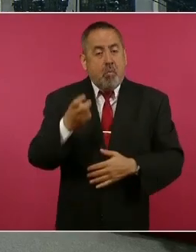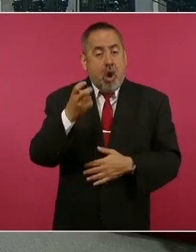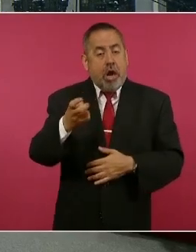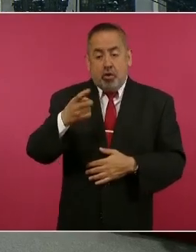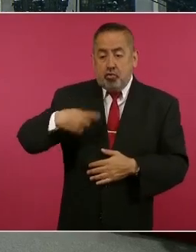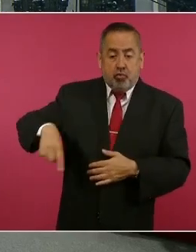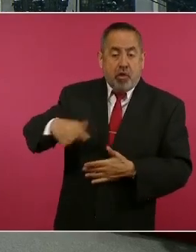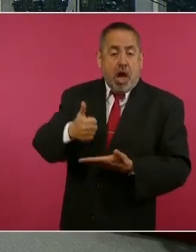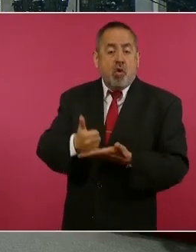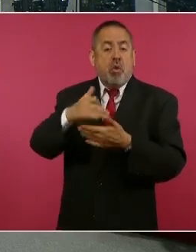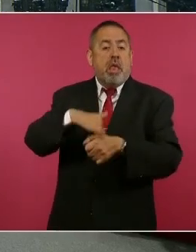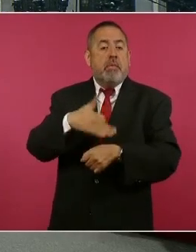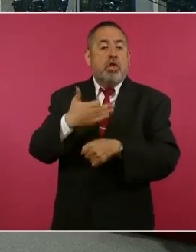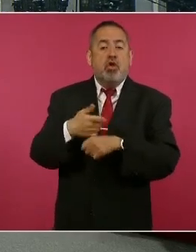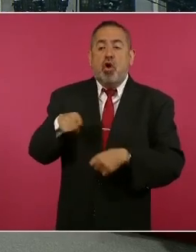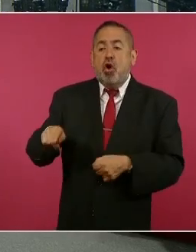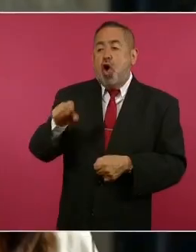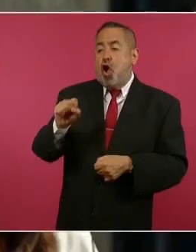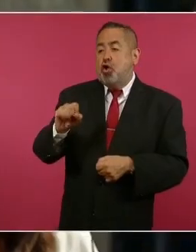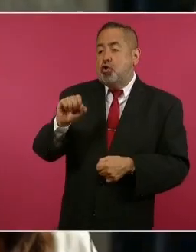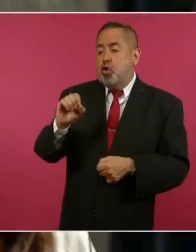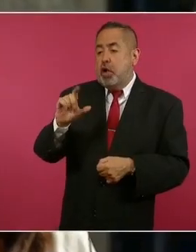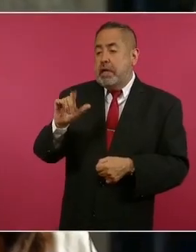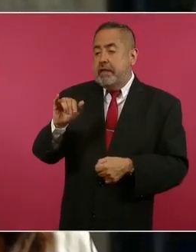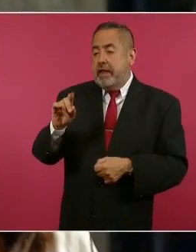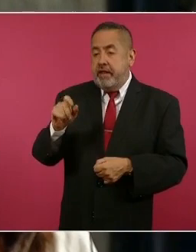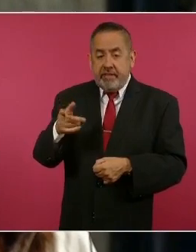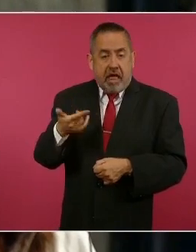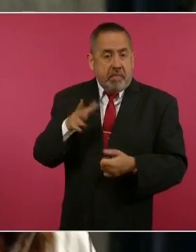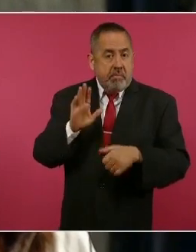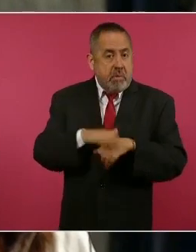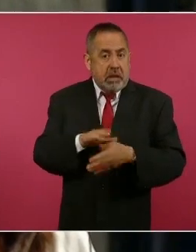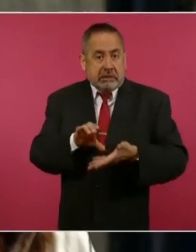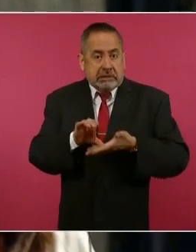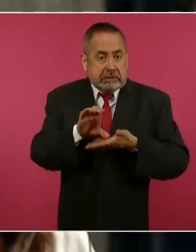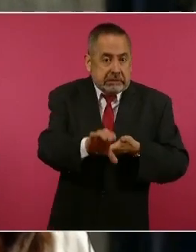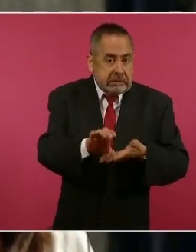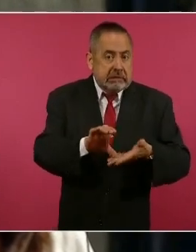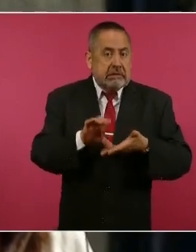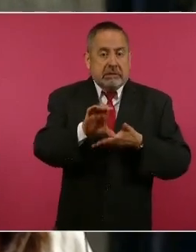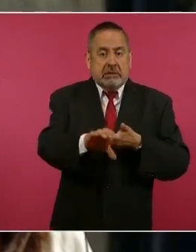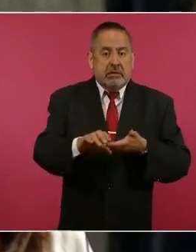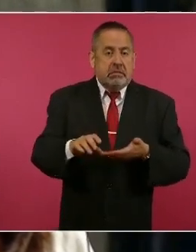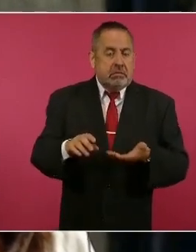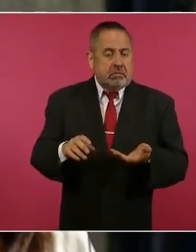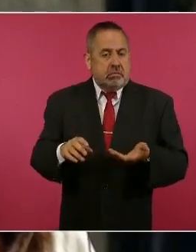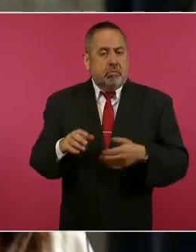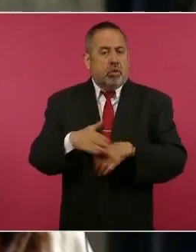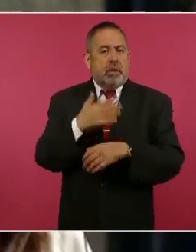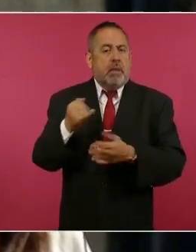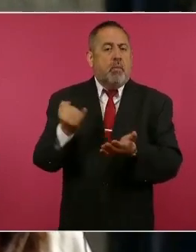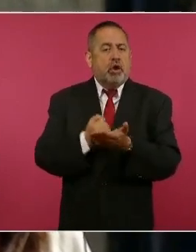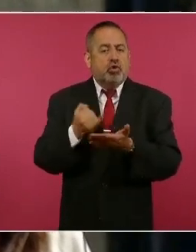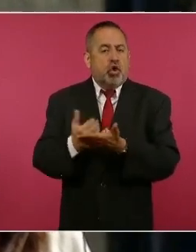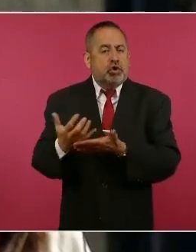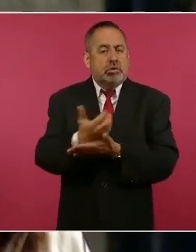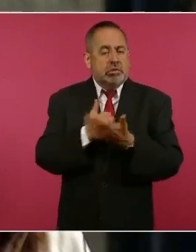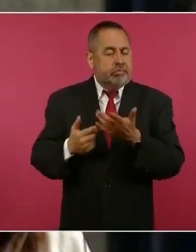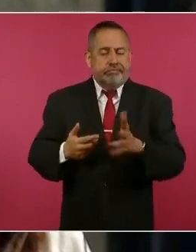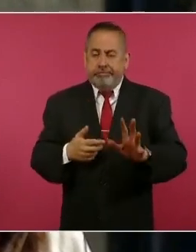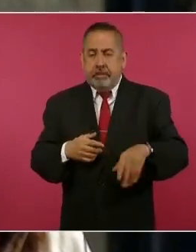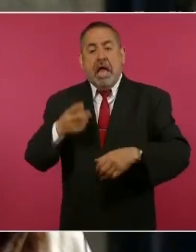pues el Ayuntamiento de Solidaridad es el que más recursos recibe por conceptos de impuestos. Sin embargo,